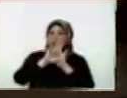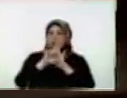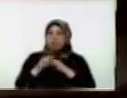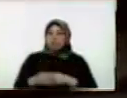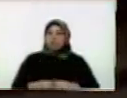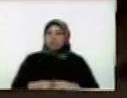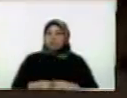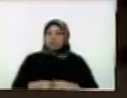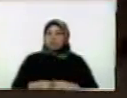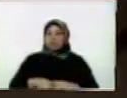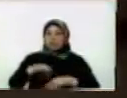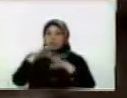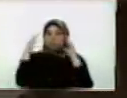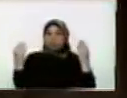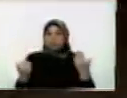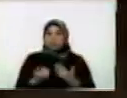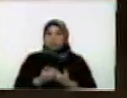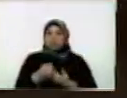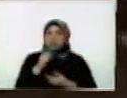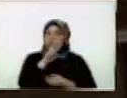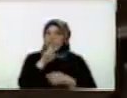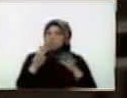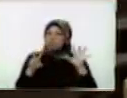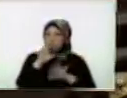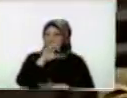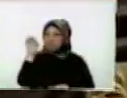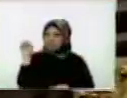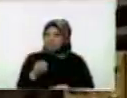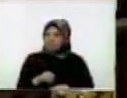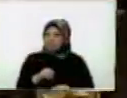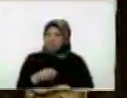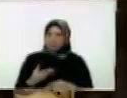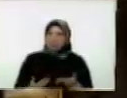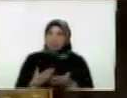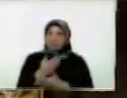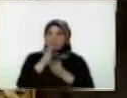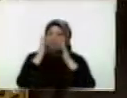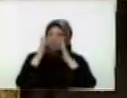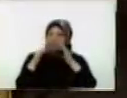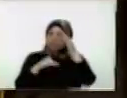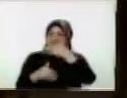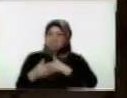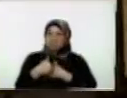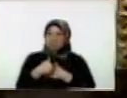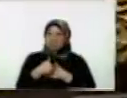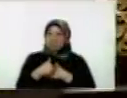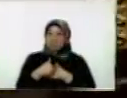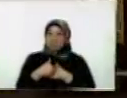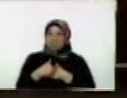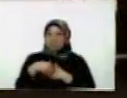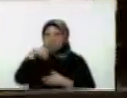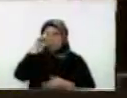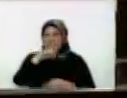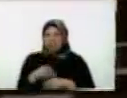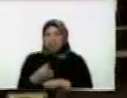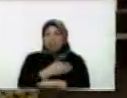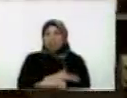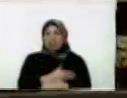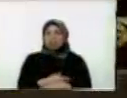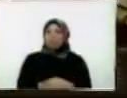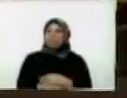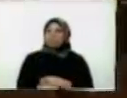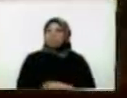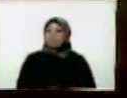casi ganar las elecciones con el 68%! Y siguen atentando. Por ahí andan en